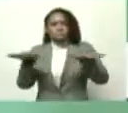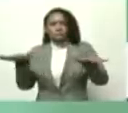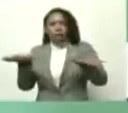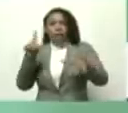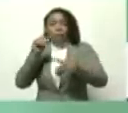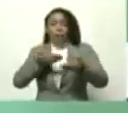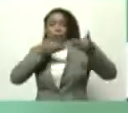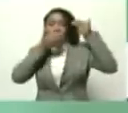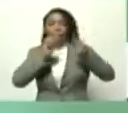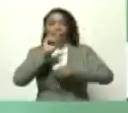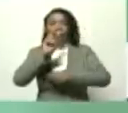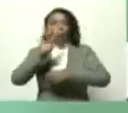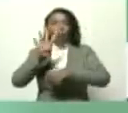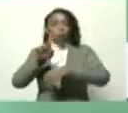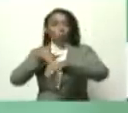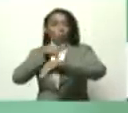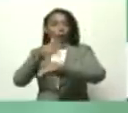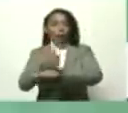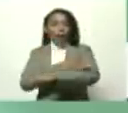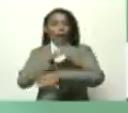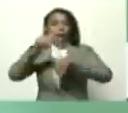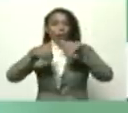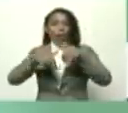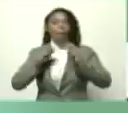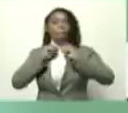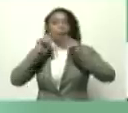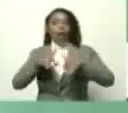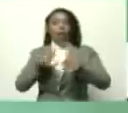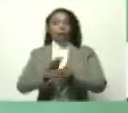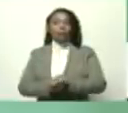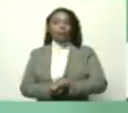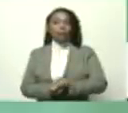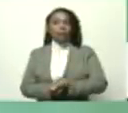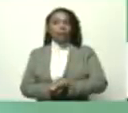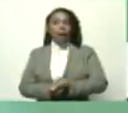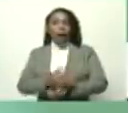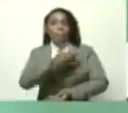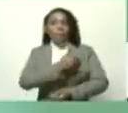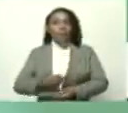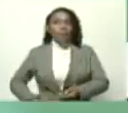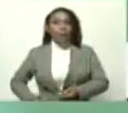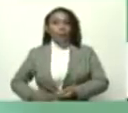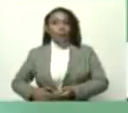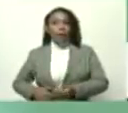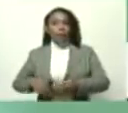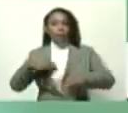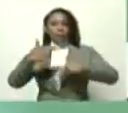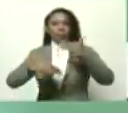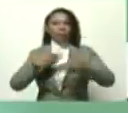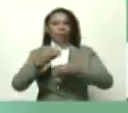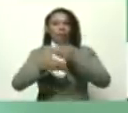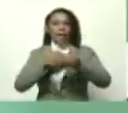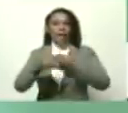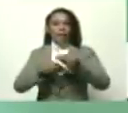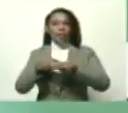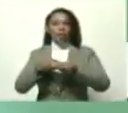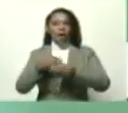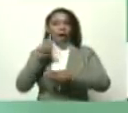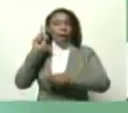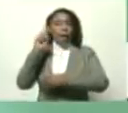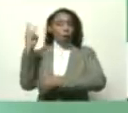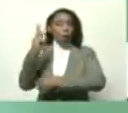secuestrado 24 horas antes de las elecciones que iba a perder el presidente criminal que se sometió a los designios de